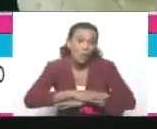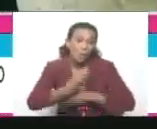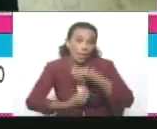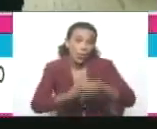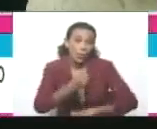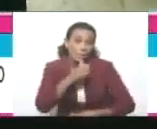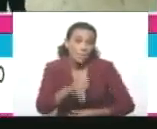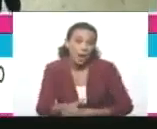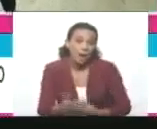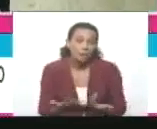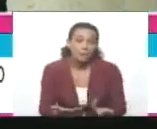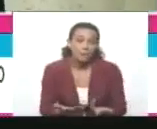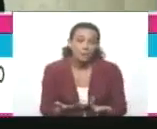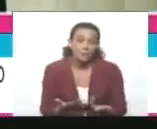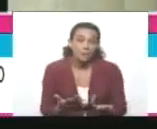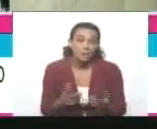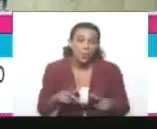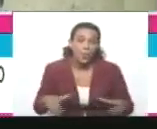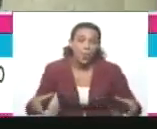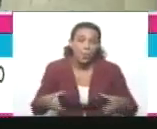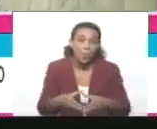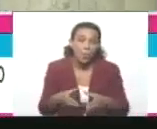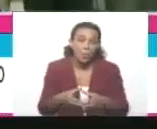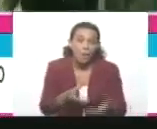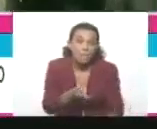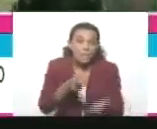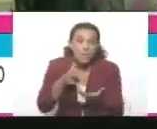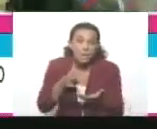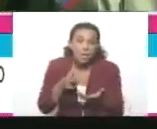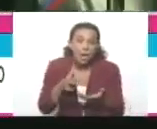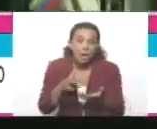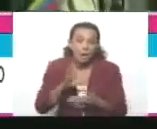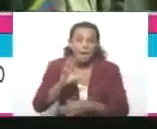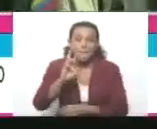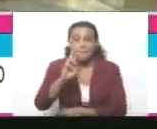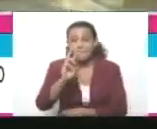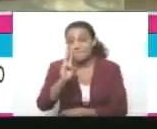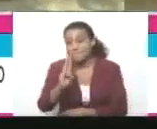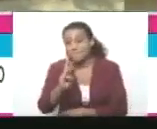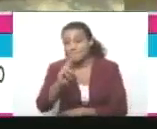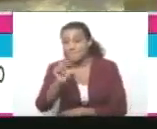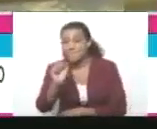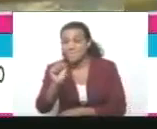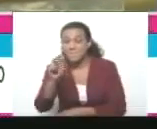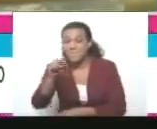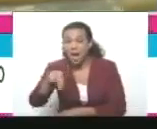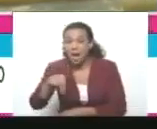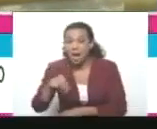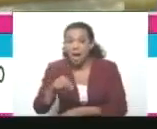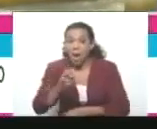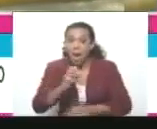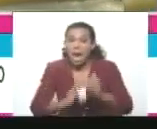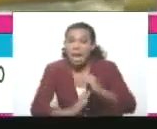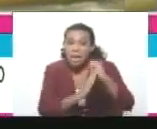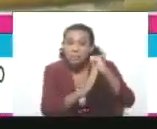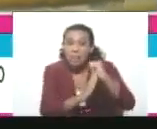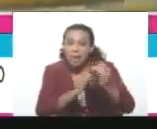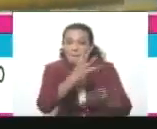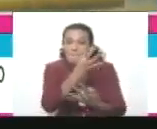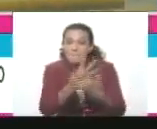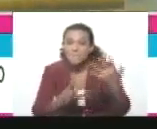gran casi que guayque puro a estos planes a estos criminales están presos van a ser juzgados